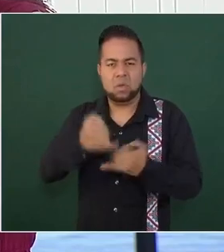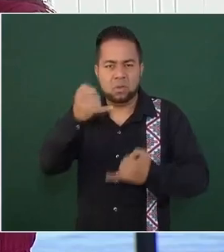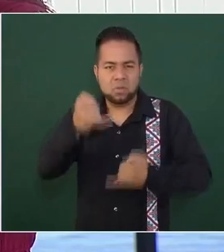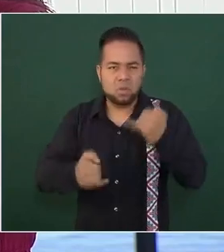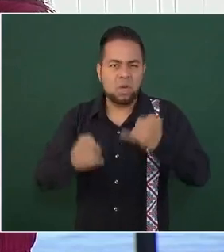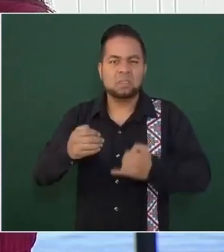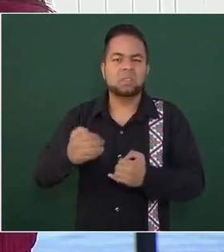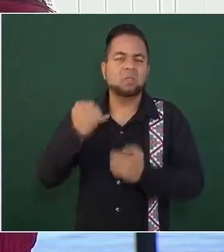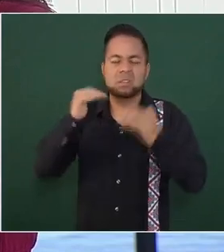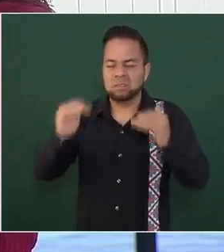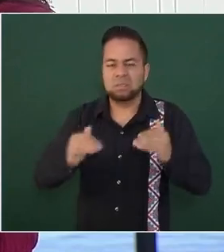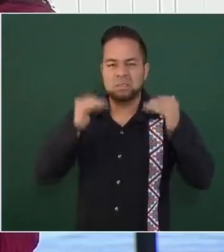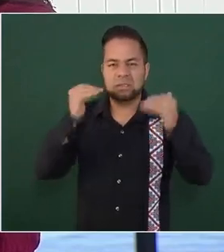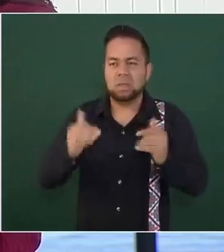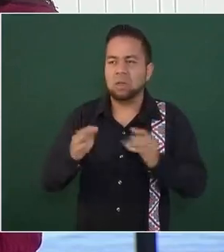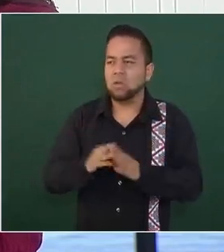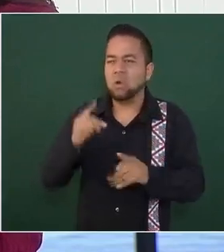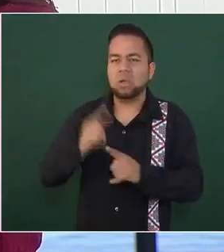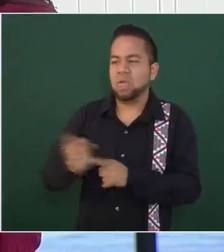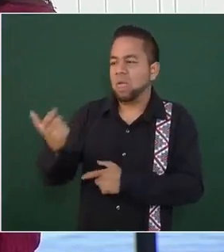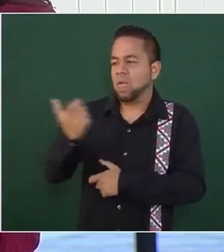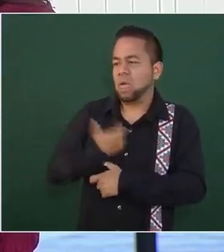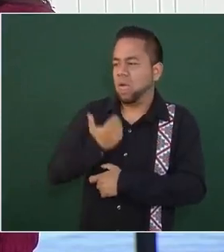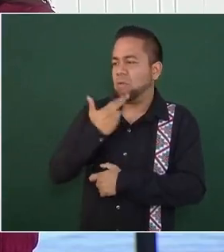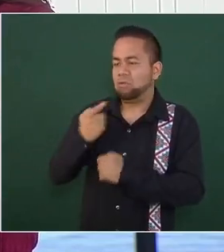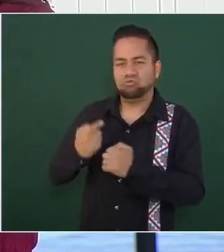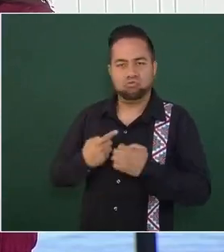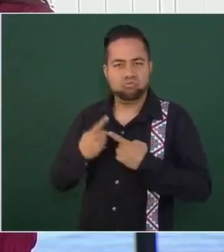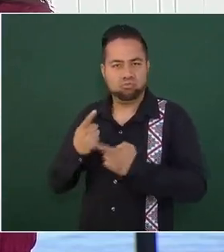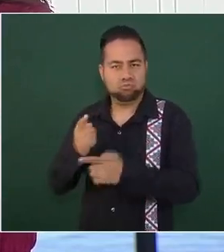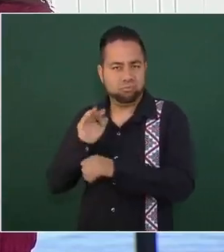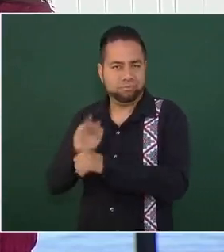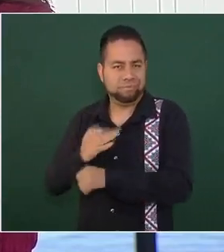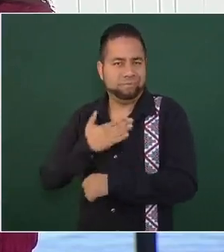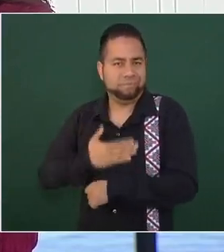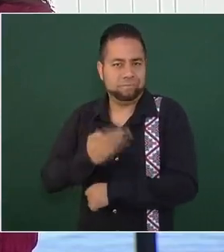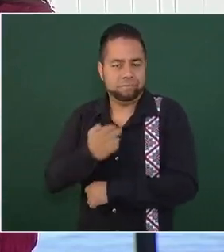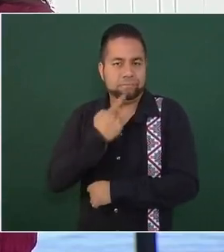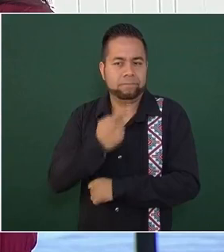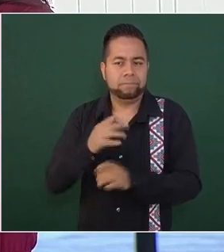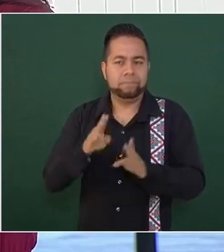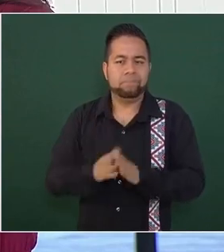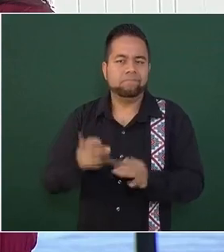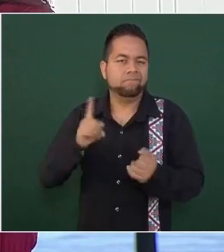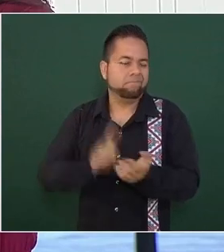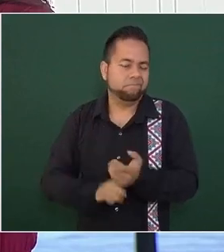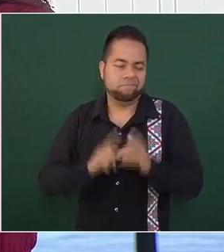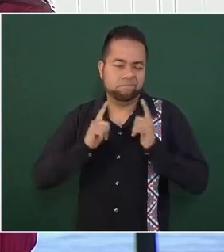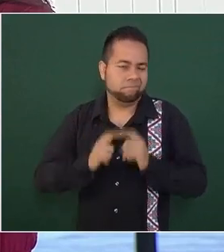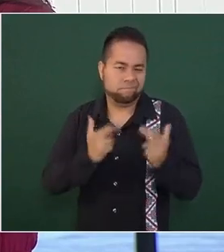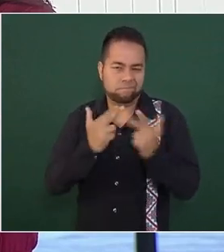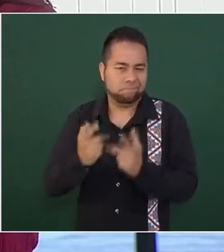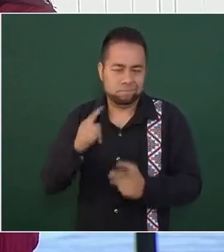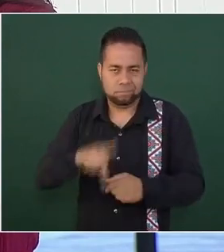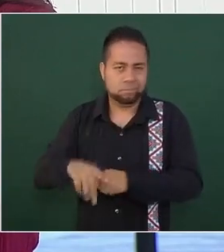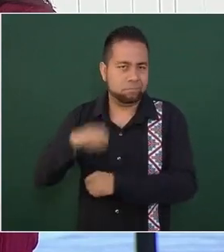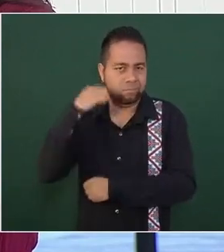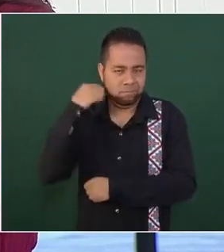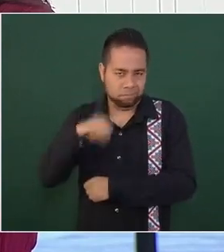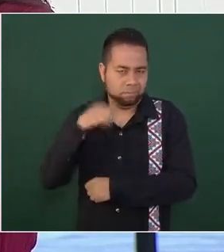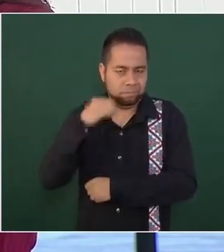justicia al mejor postor esto se ha conocido como la prostitución judicial en Oaxaca